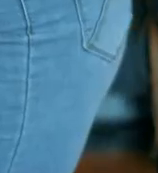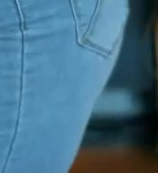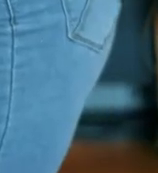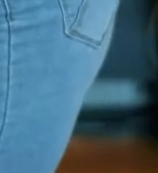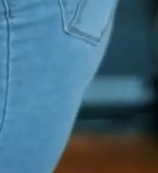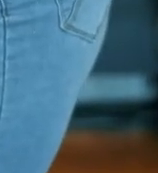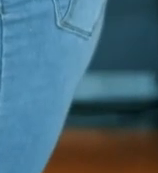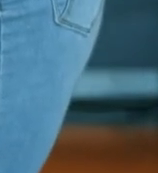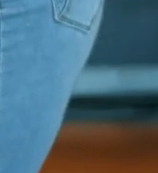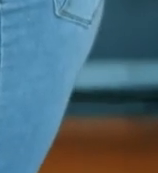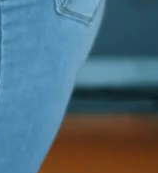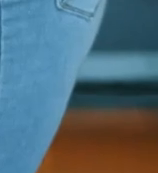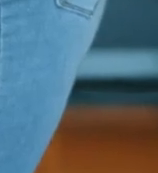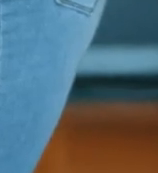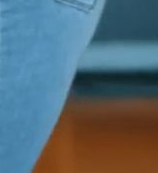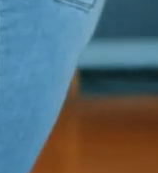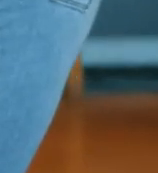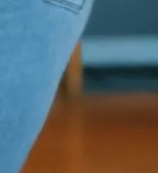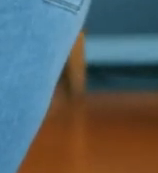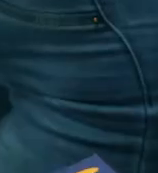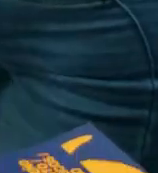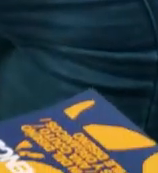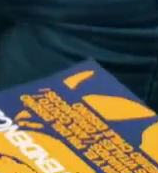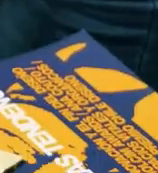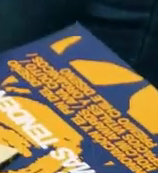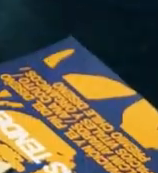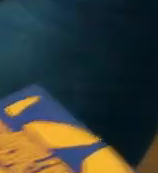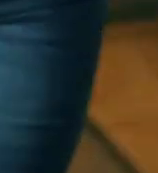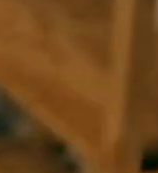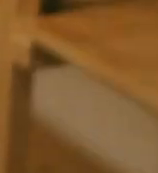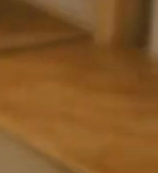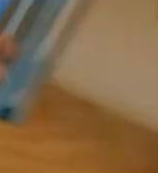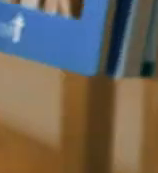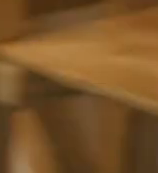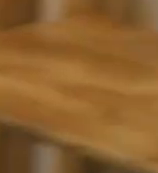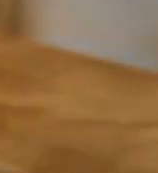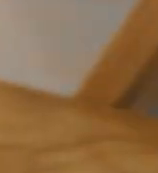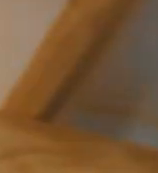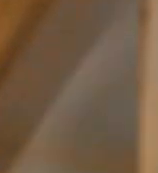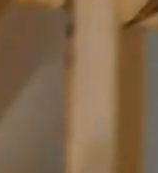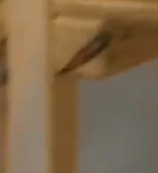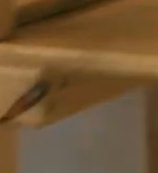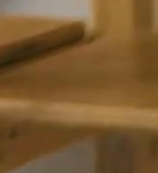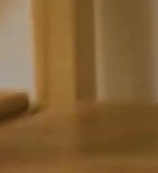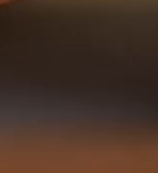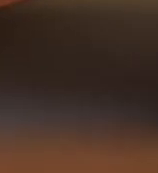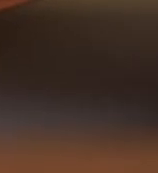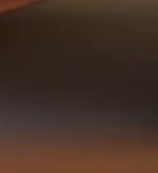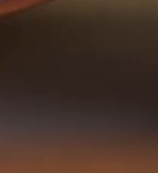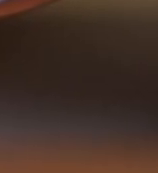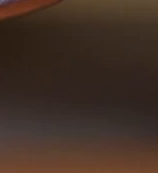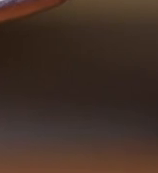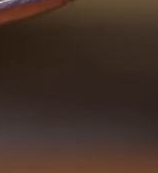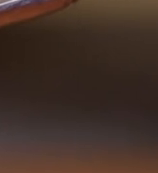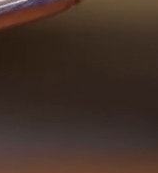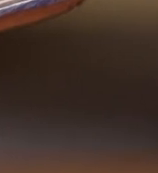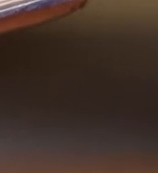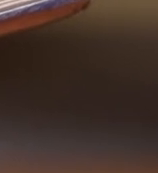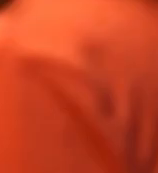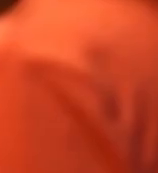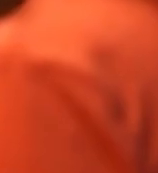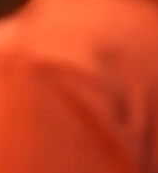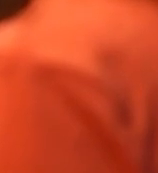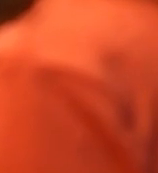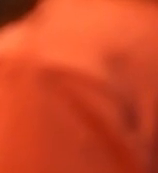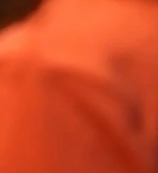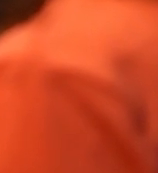experimentación se espera que cuente con una amplia gama de materiales y servicios renovados regularmente el centro de documentación